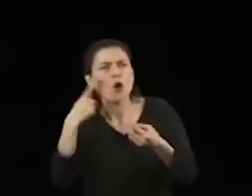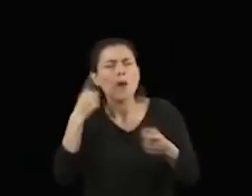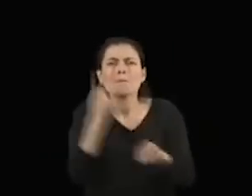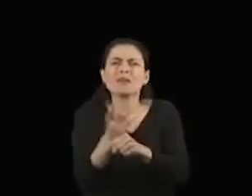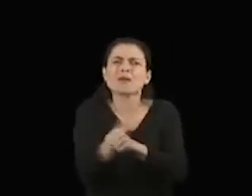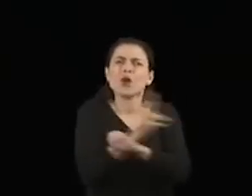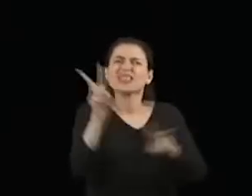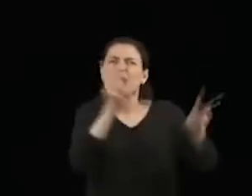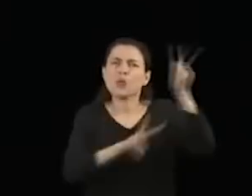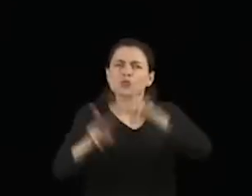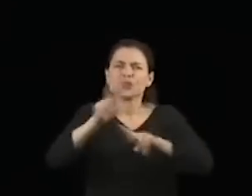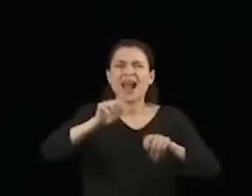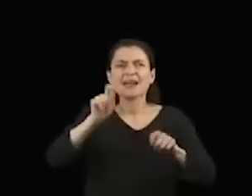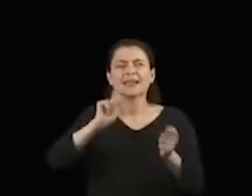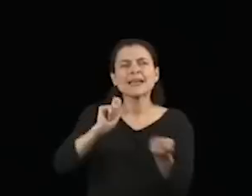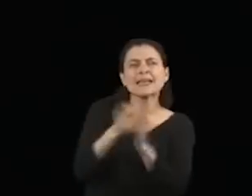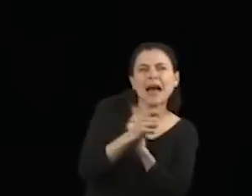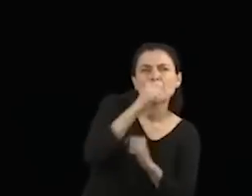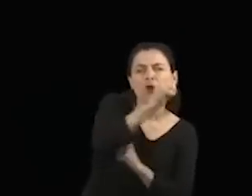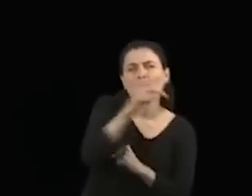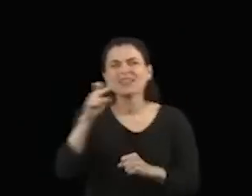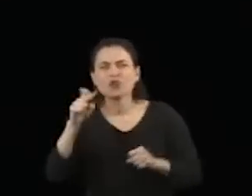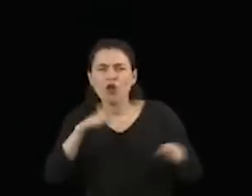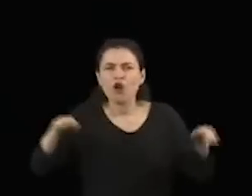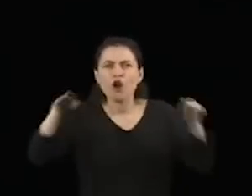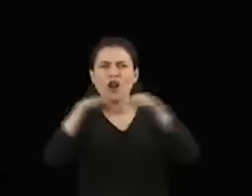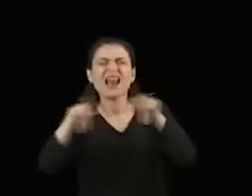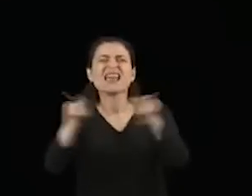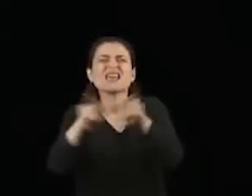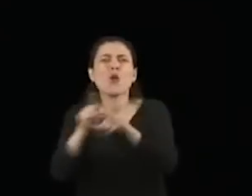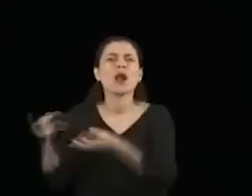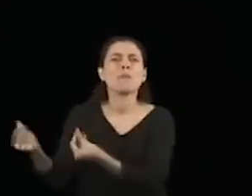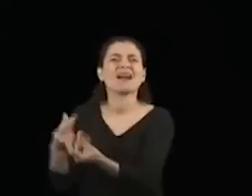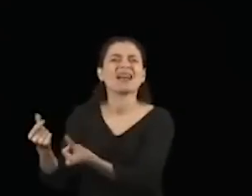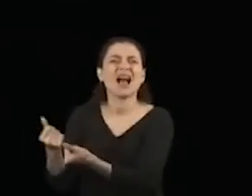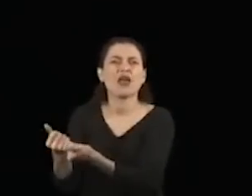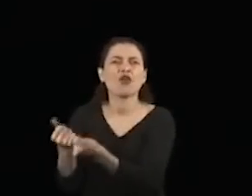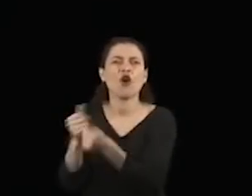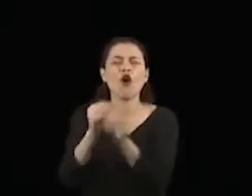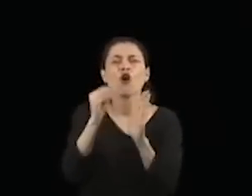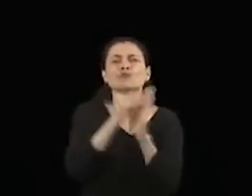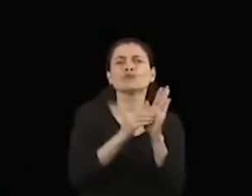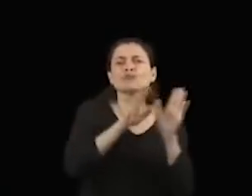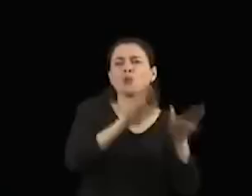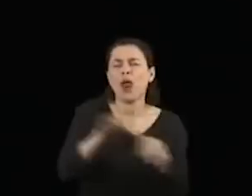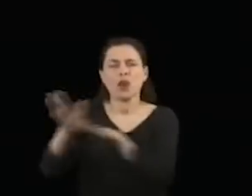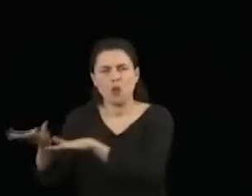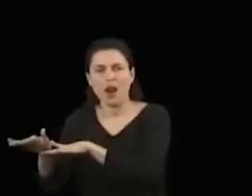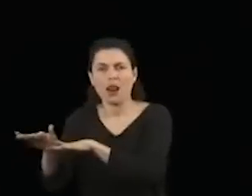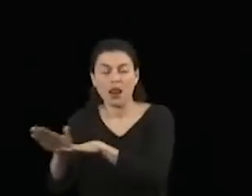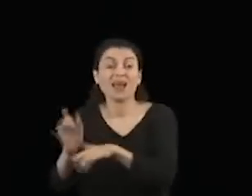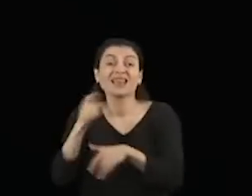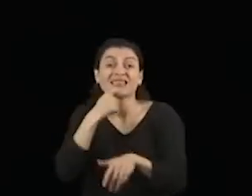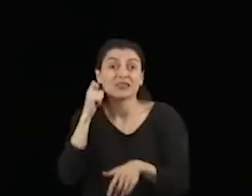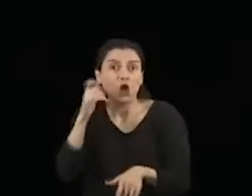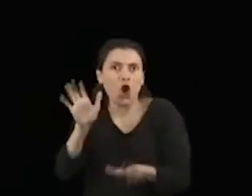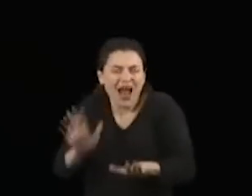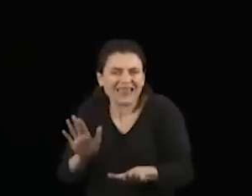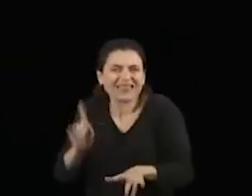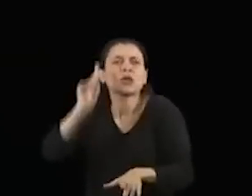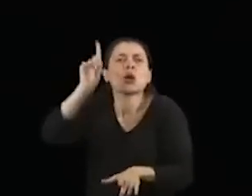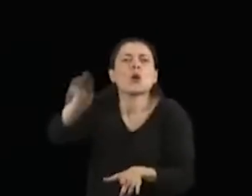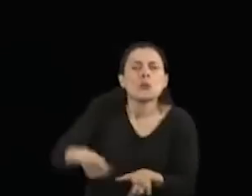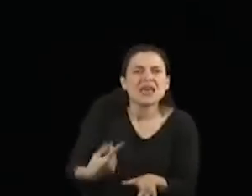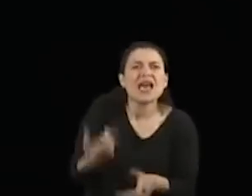alineado, nuestra idea era que el tipo de cambio estuviera alineado con el de mercado. ¿Por qué? Porque de esa manera íbamos a bajar el exceso